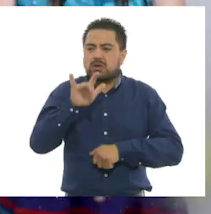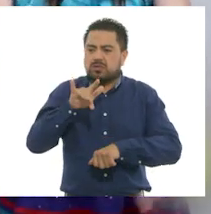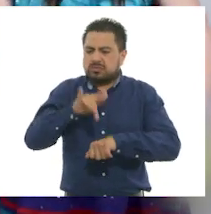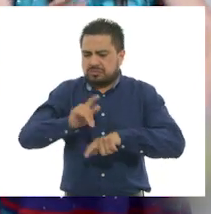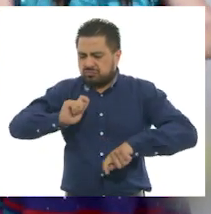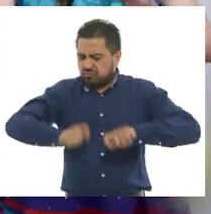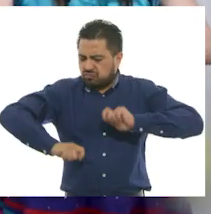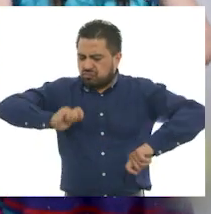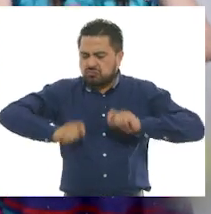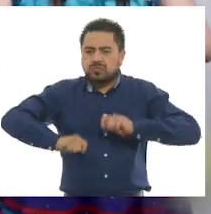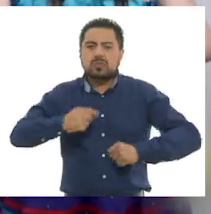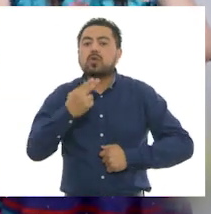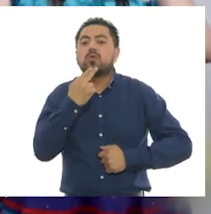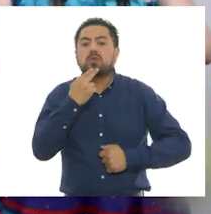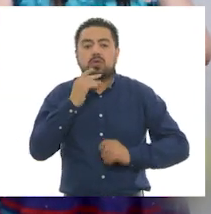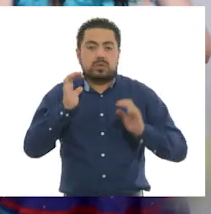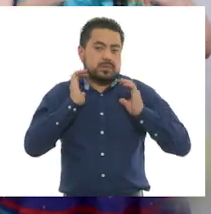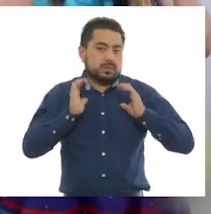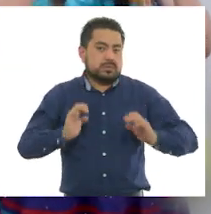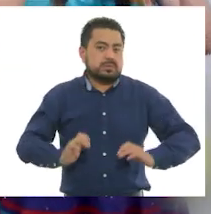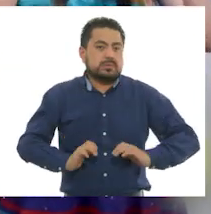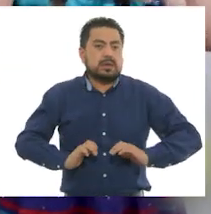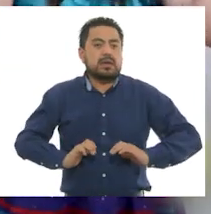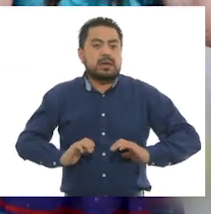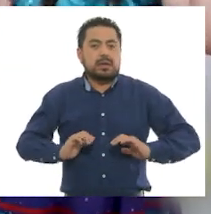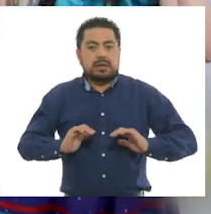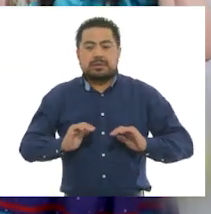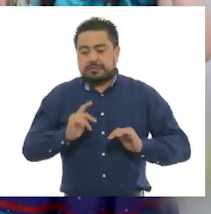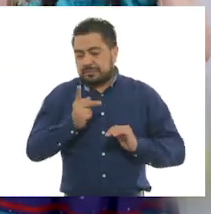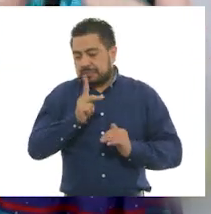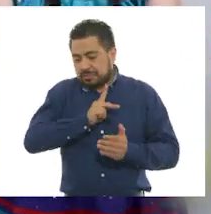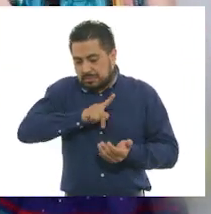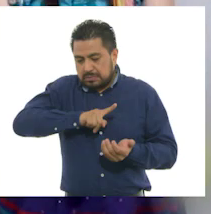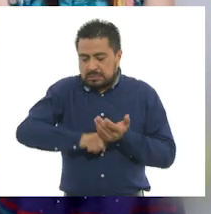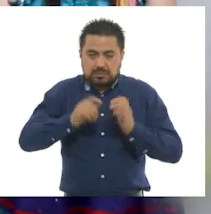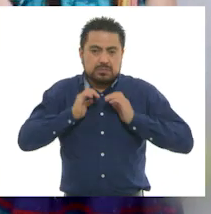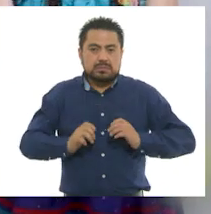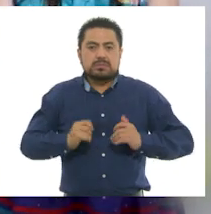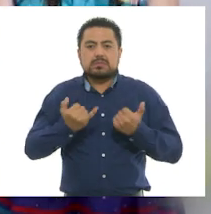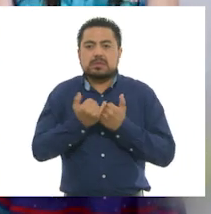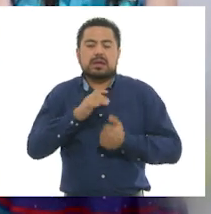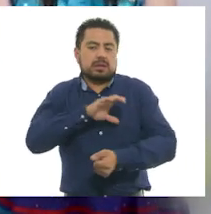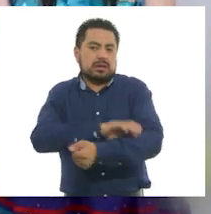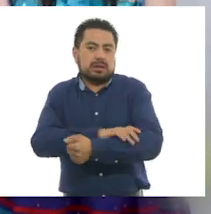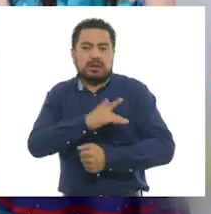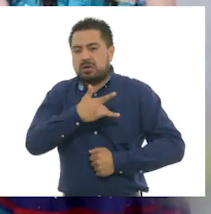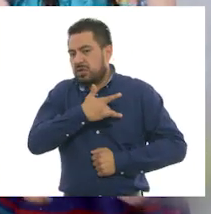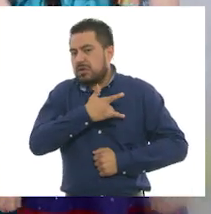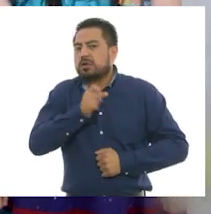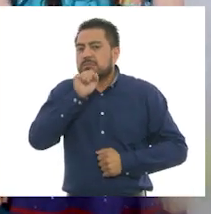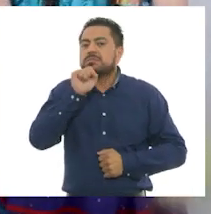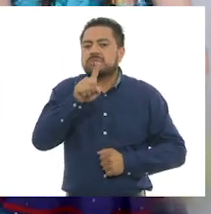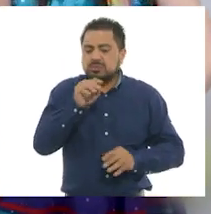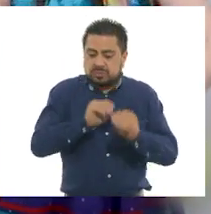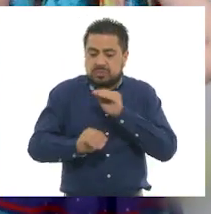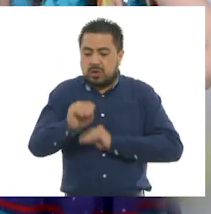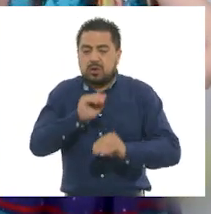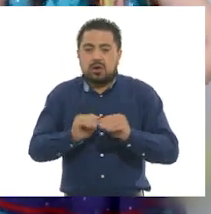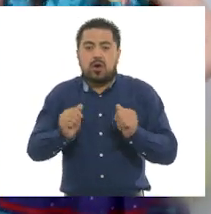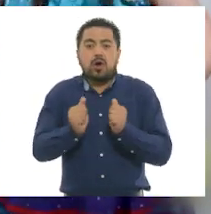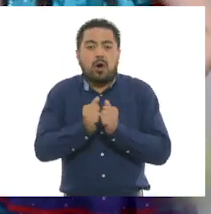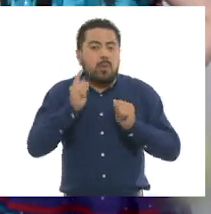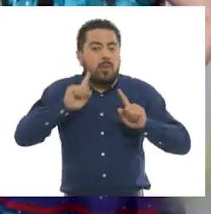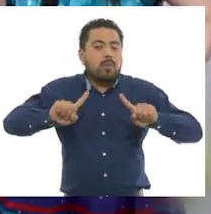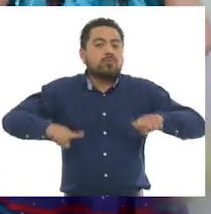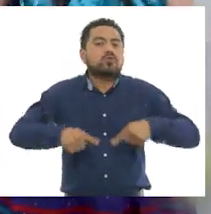tambor, utilizamos los músculos de la parte superior de nuestro cuerpo y el sistema cardiovascular. Y si nos movemos al ritmo de